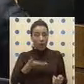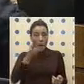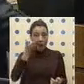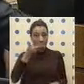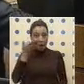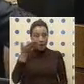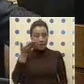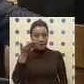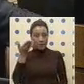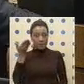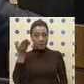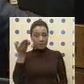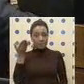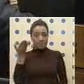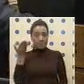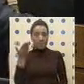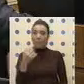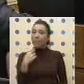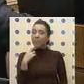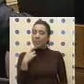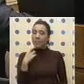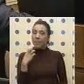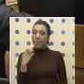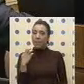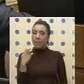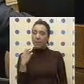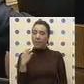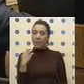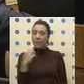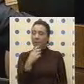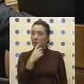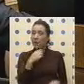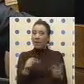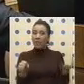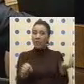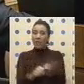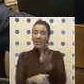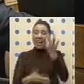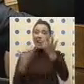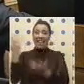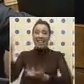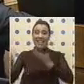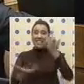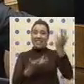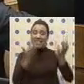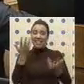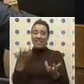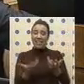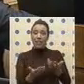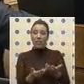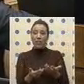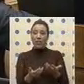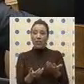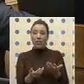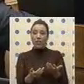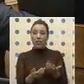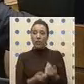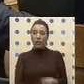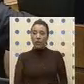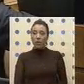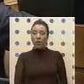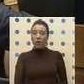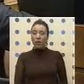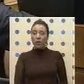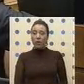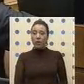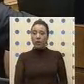palabra, porque en definitiva este fatal incendio que ocurrió, ¿no es cierto?,